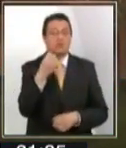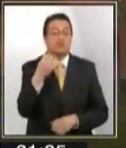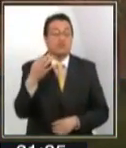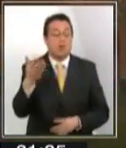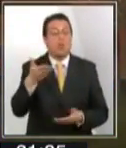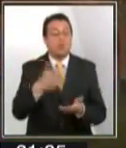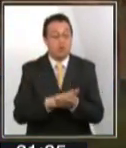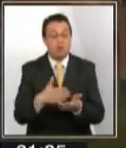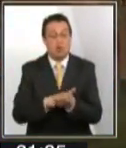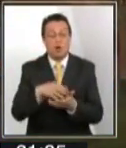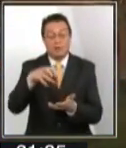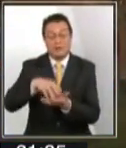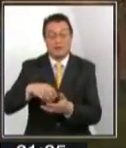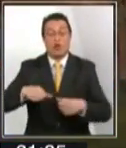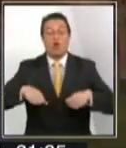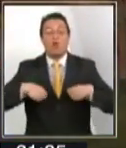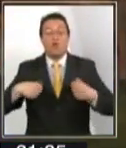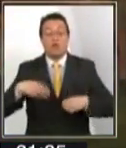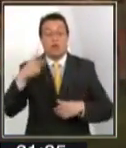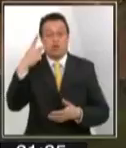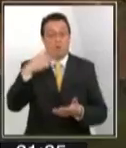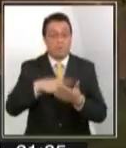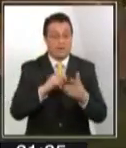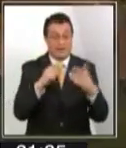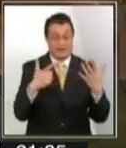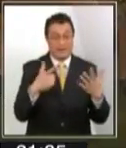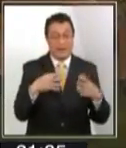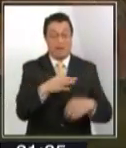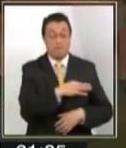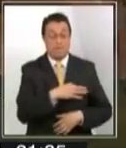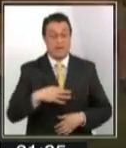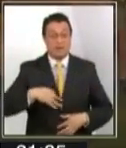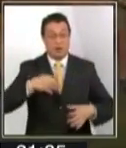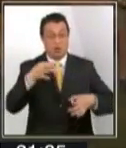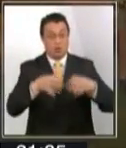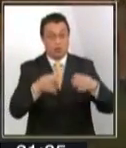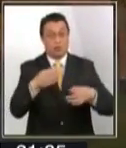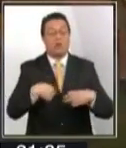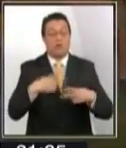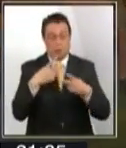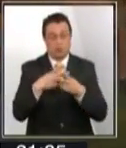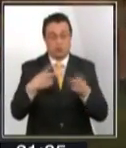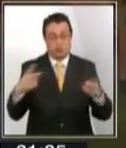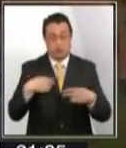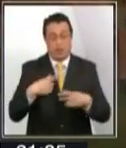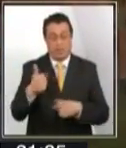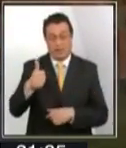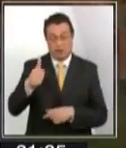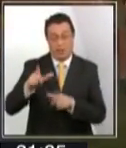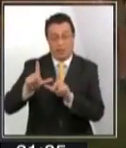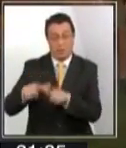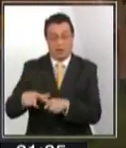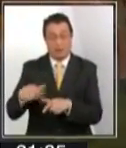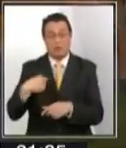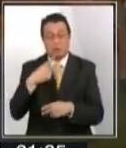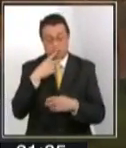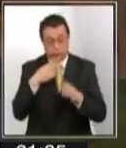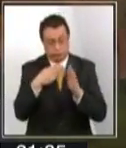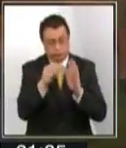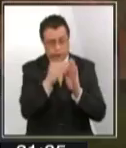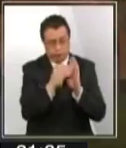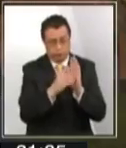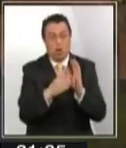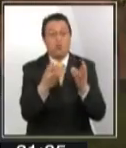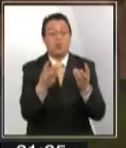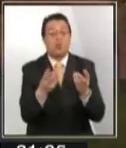penales juveniles y el 2007, estando en el Ministerio de Justicia, publiqué como director del Departamento Menorio un anual estadístico en que contabilizamos